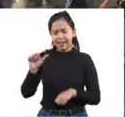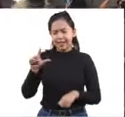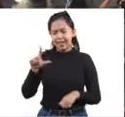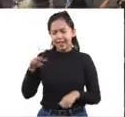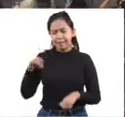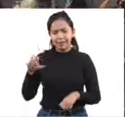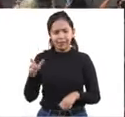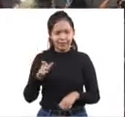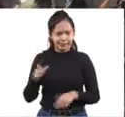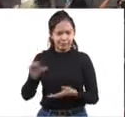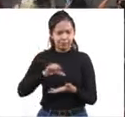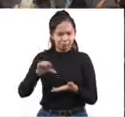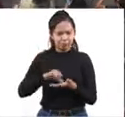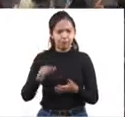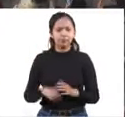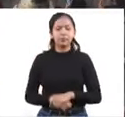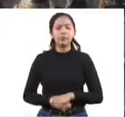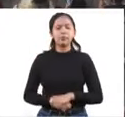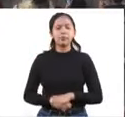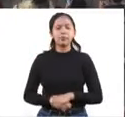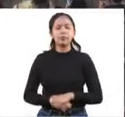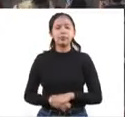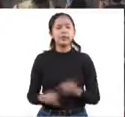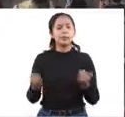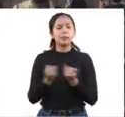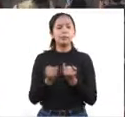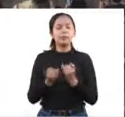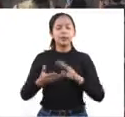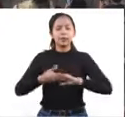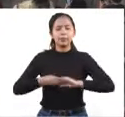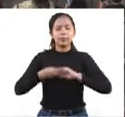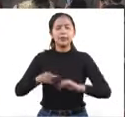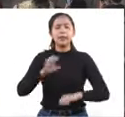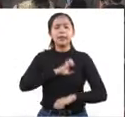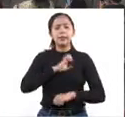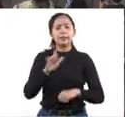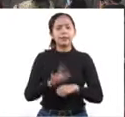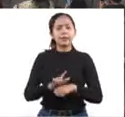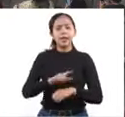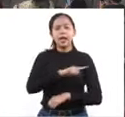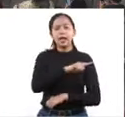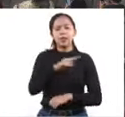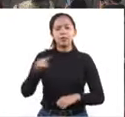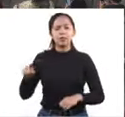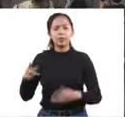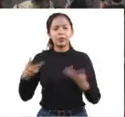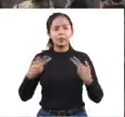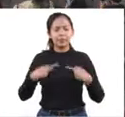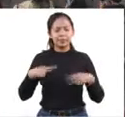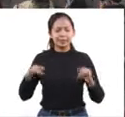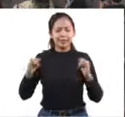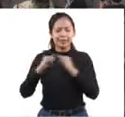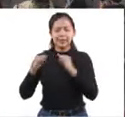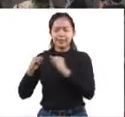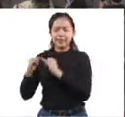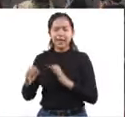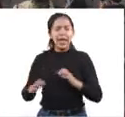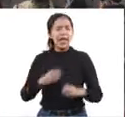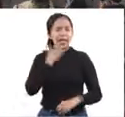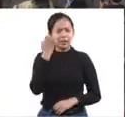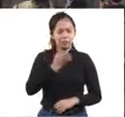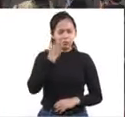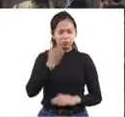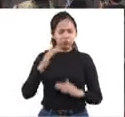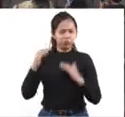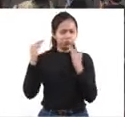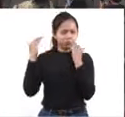Center. Saludamos muy especialmente a todas y todos los representantes de las instituciones de educación superior que hoy